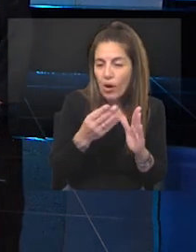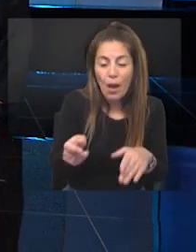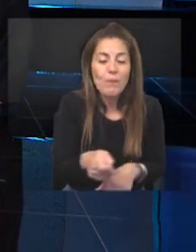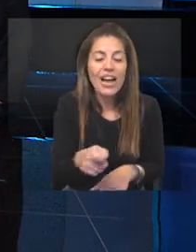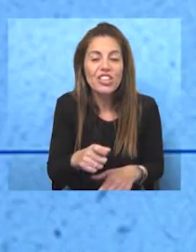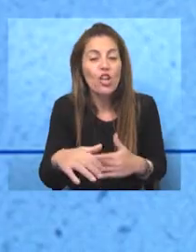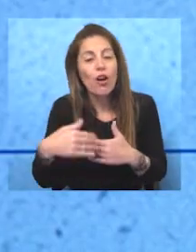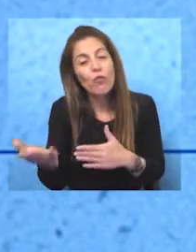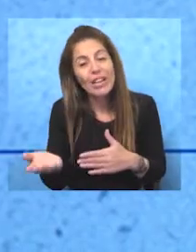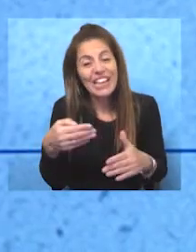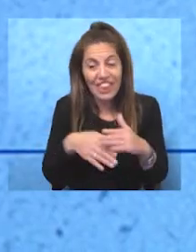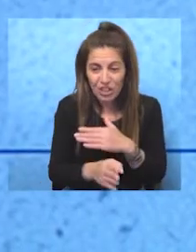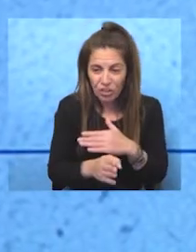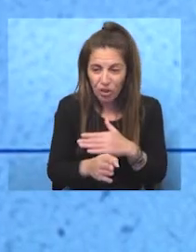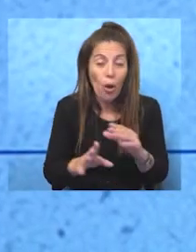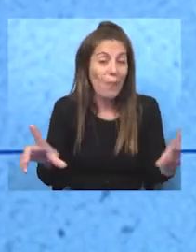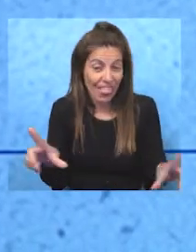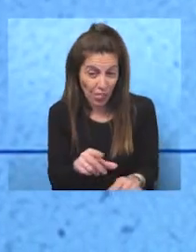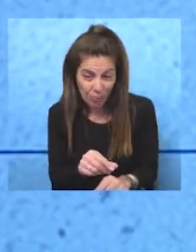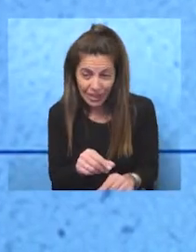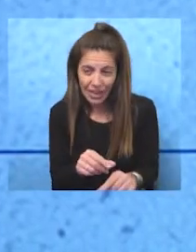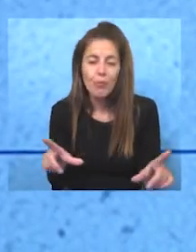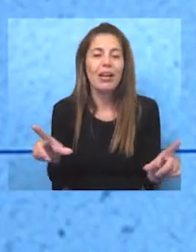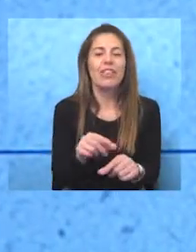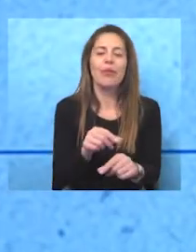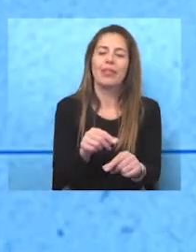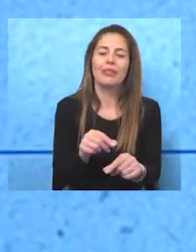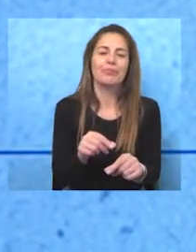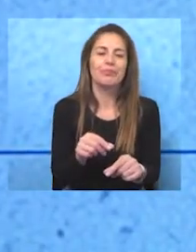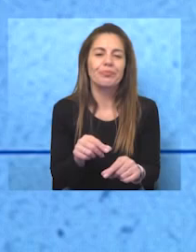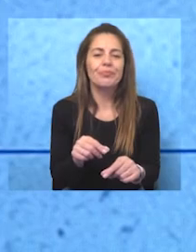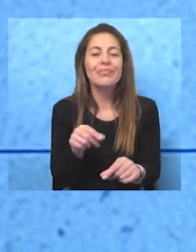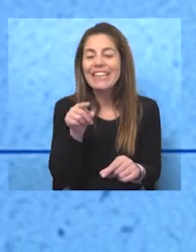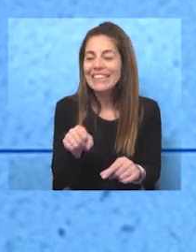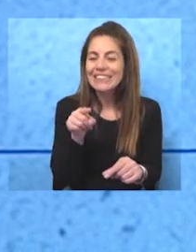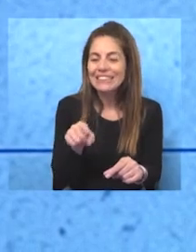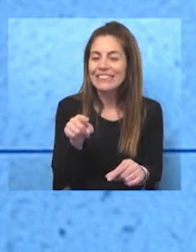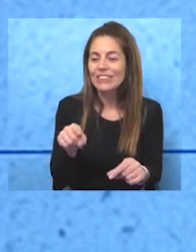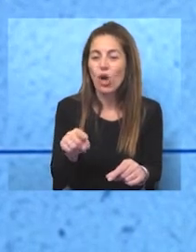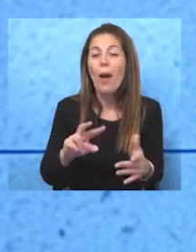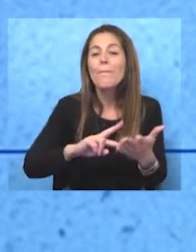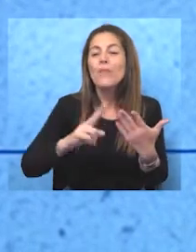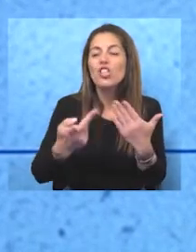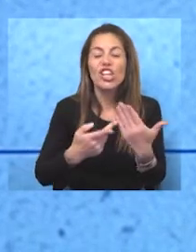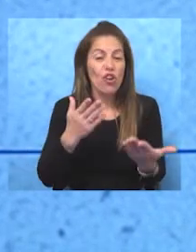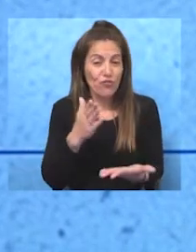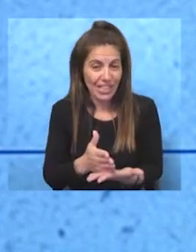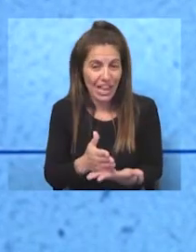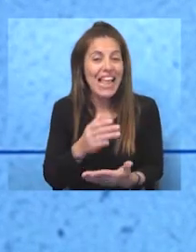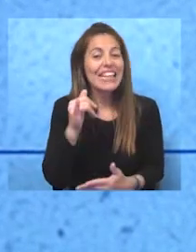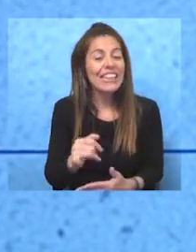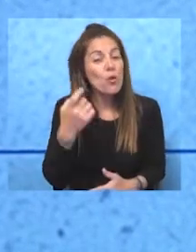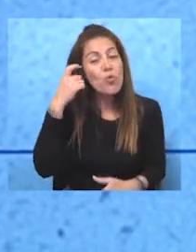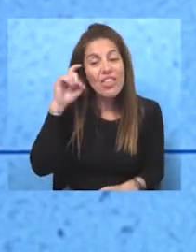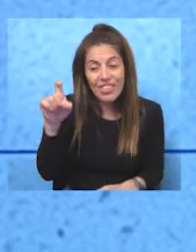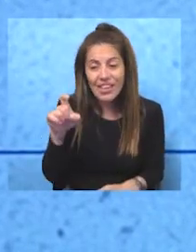interior y eso y para terminar Wilmar eso es como el proyecto final pero tienen una